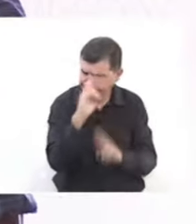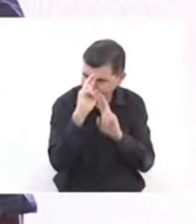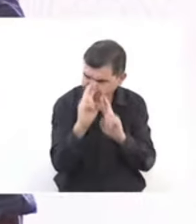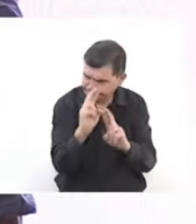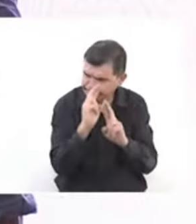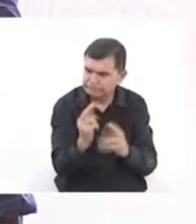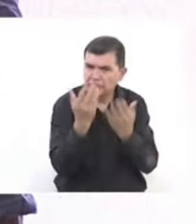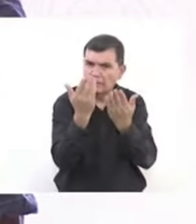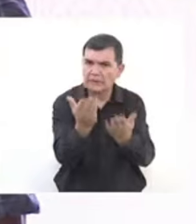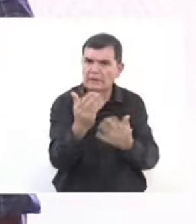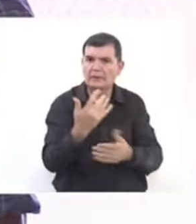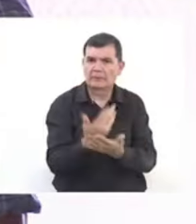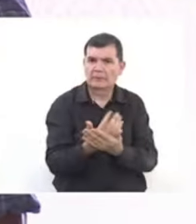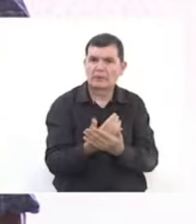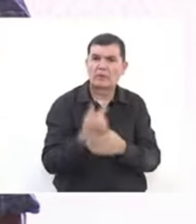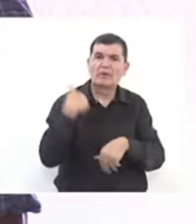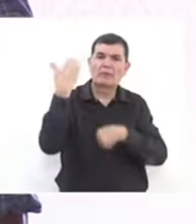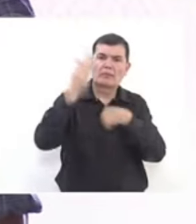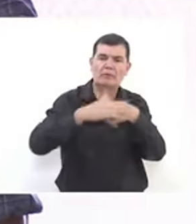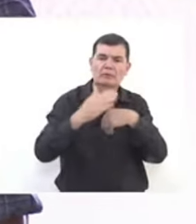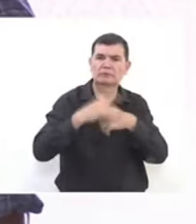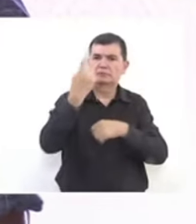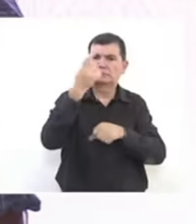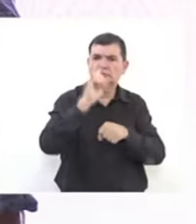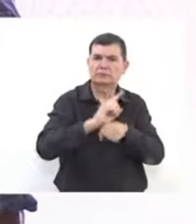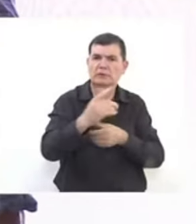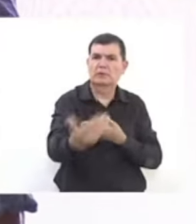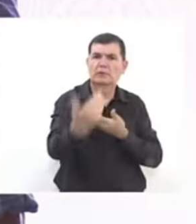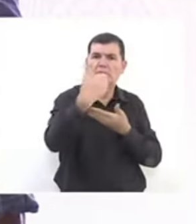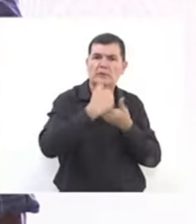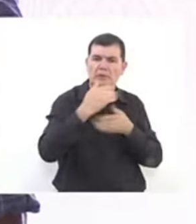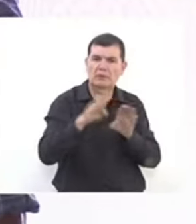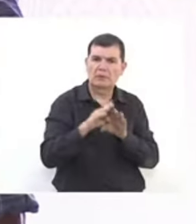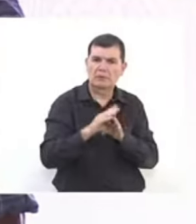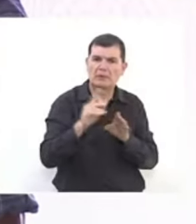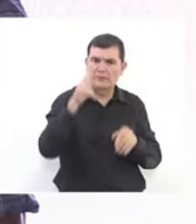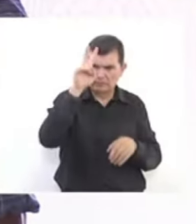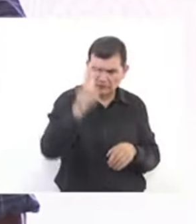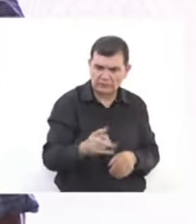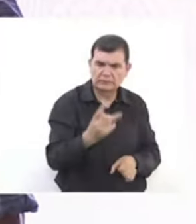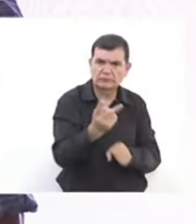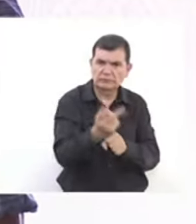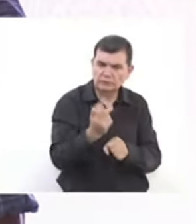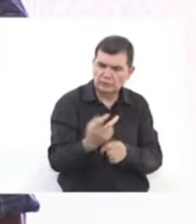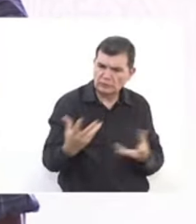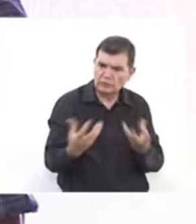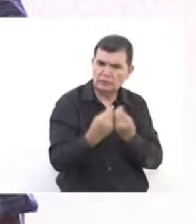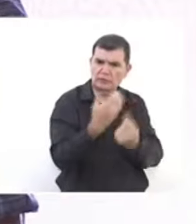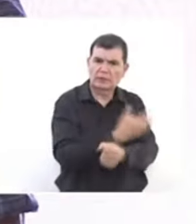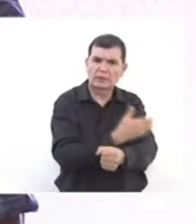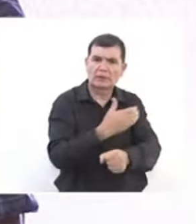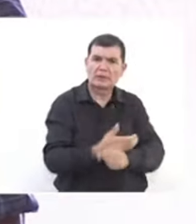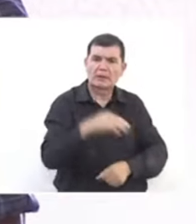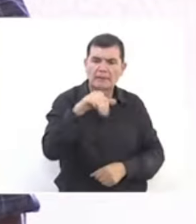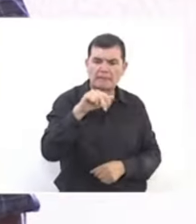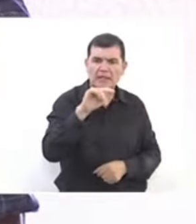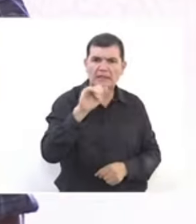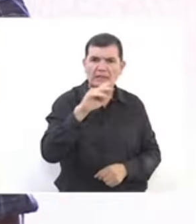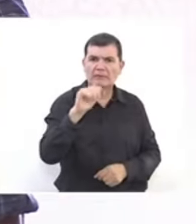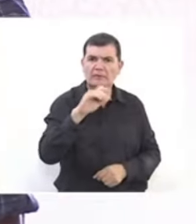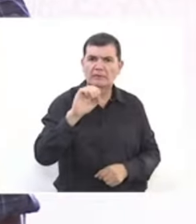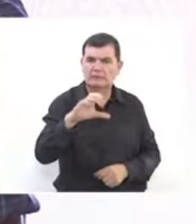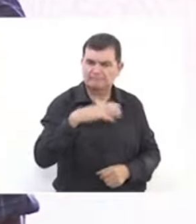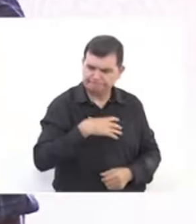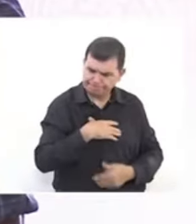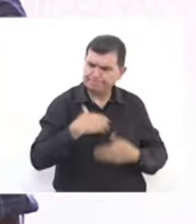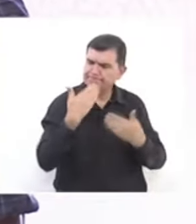y lo esperamos que un día decida usted invitarlo de verdad, nos acompañe en el municipio de Metlatono. Lo vamos a recibir